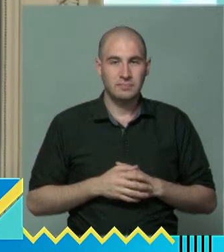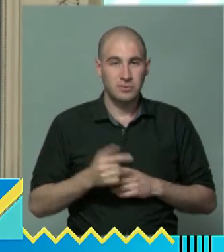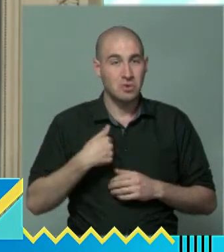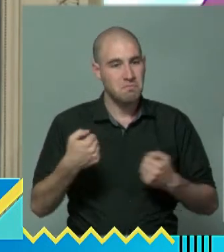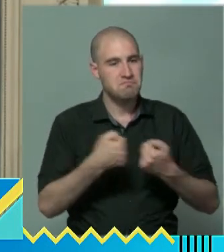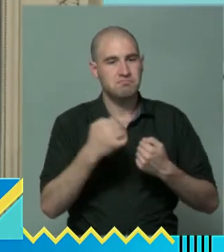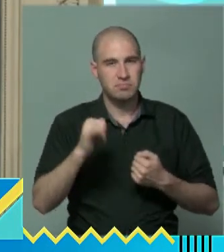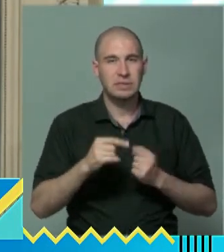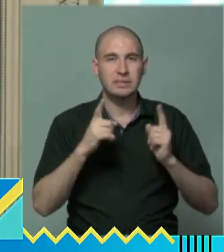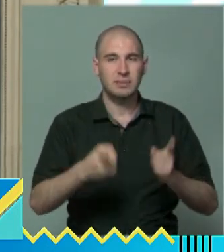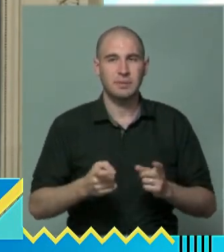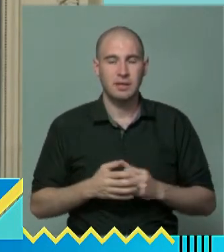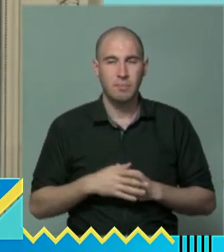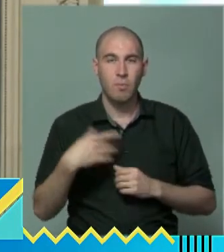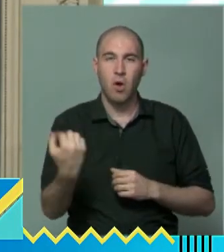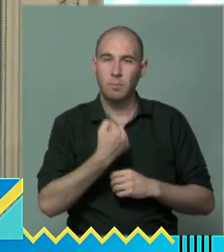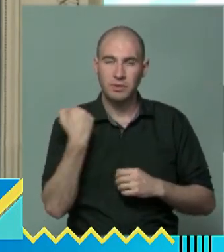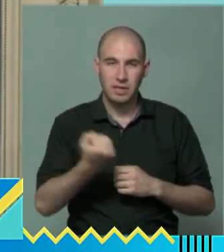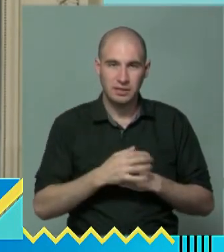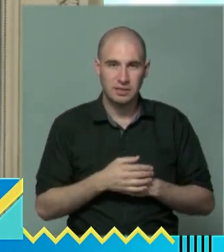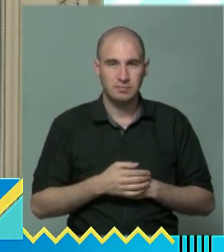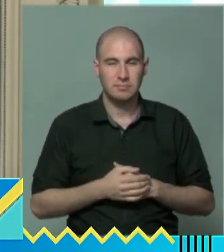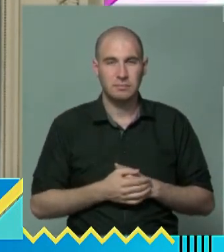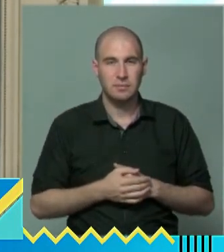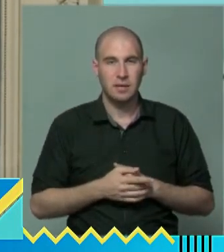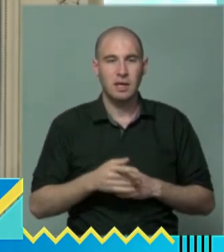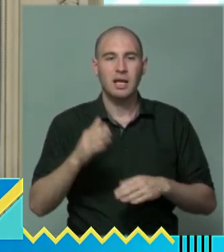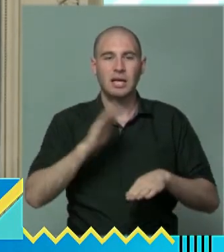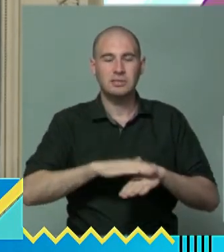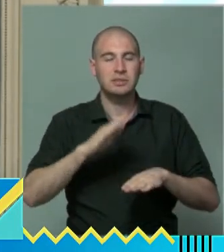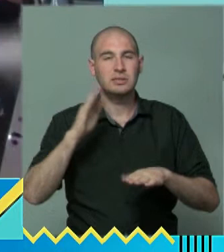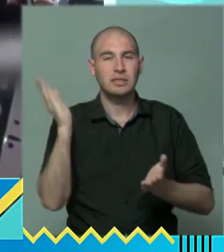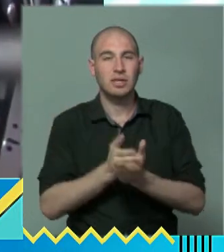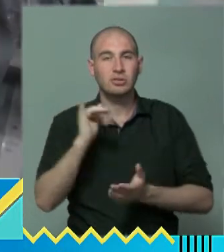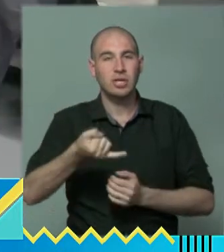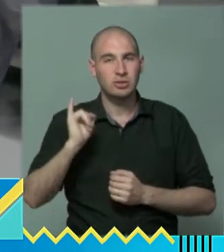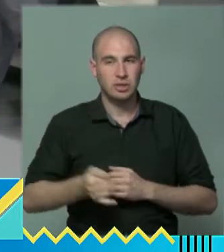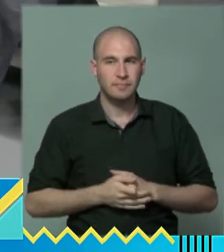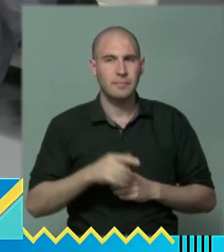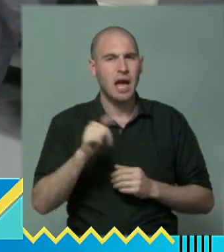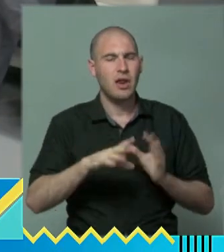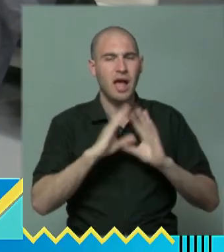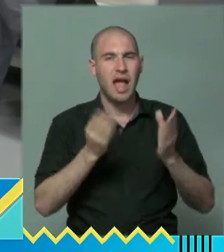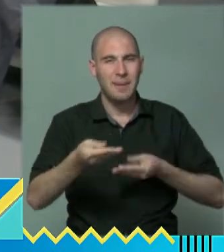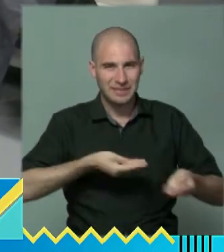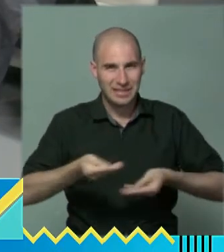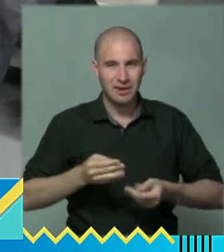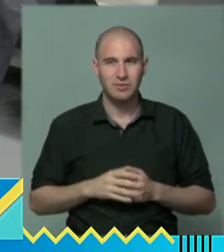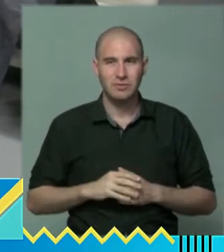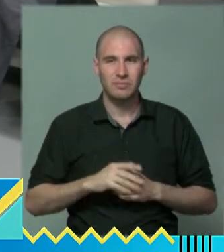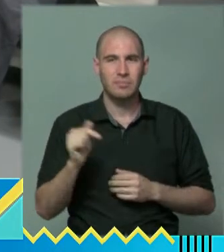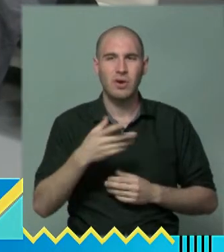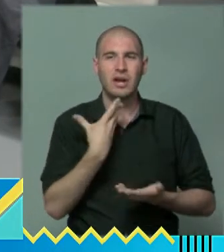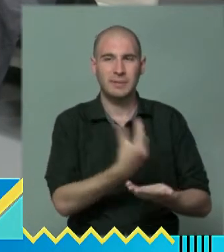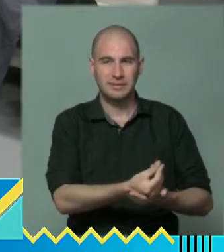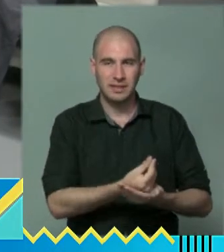comparto. Creo que también la importancia para evitar impunidad. Hoy, por ejemplo, a nivel empresarial, más allá de que vos sos